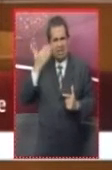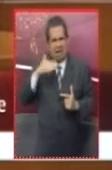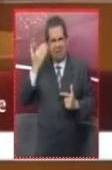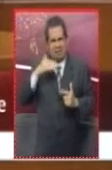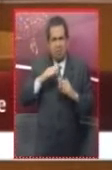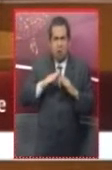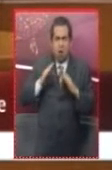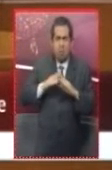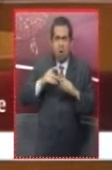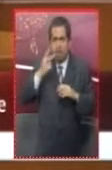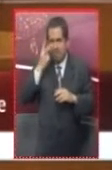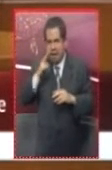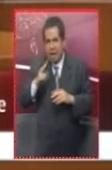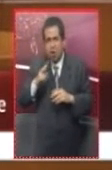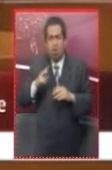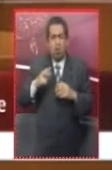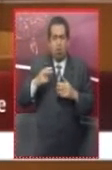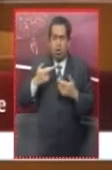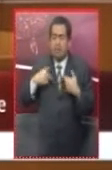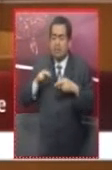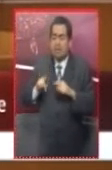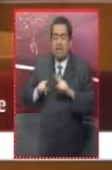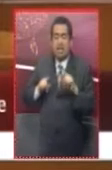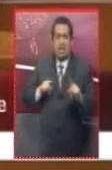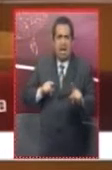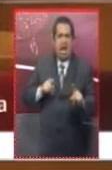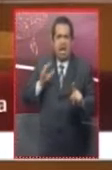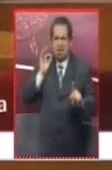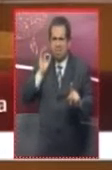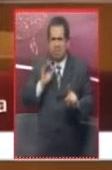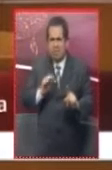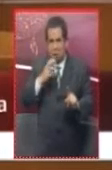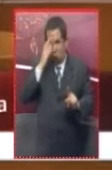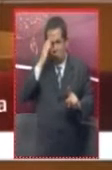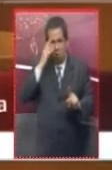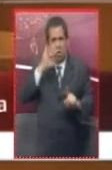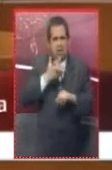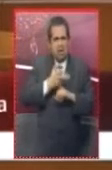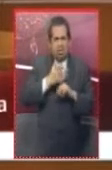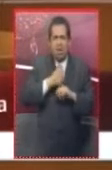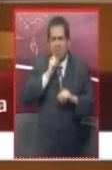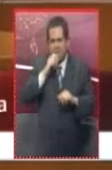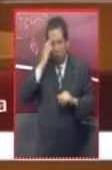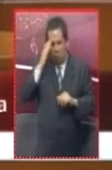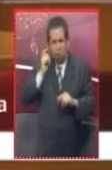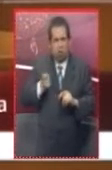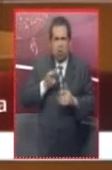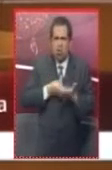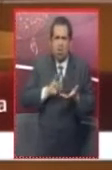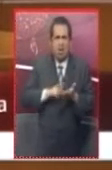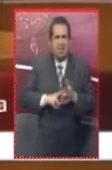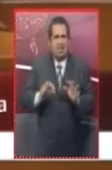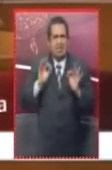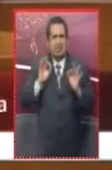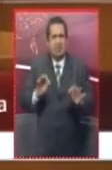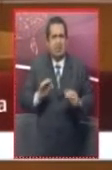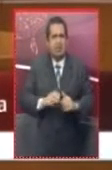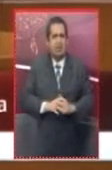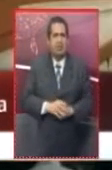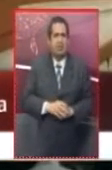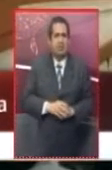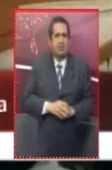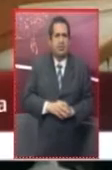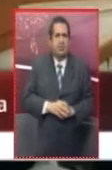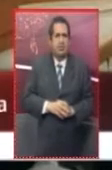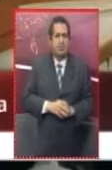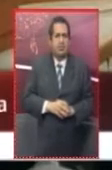las realidades del país que lo envía y de aquel que lo recibirá como representante del Gobierno de México.